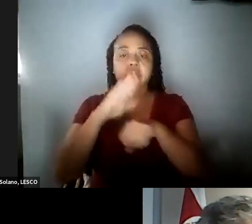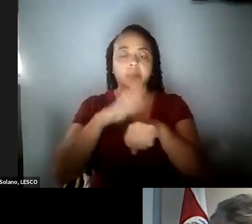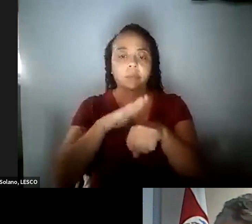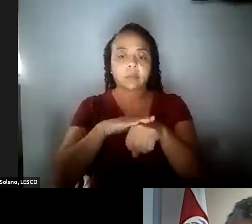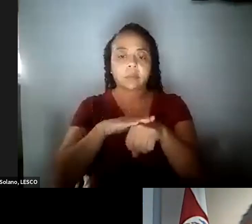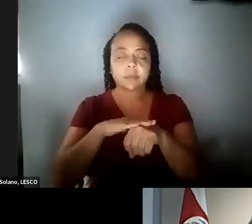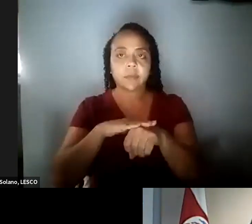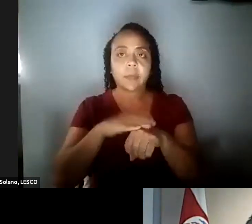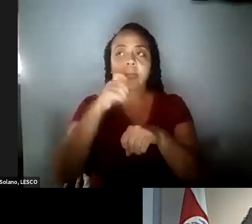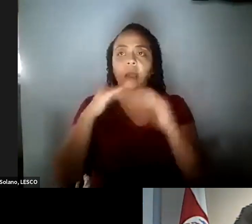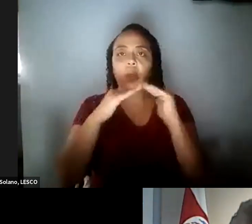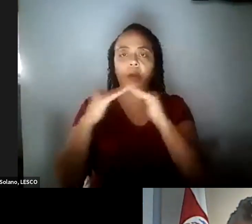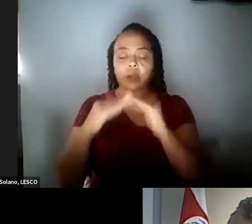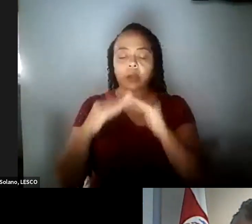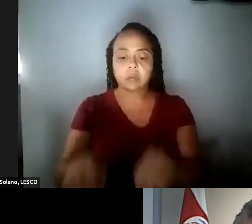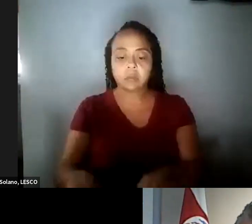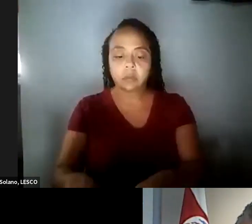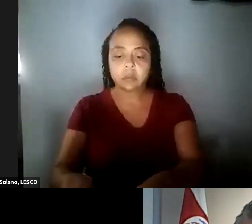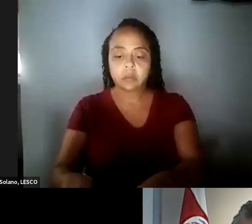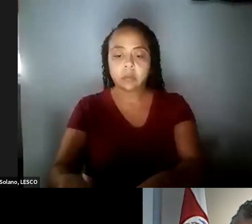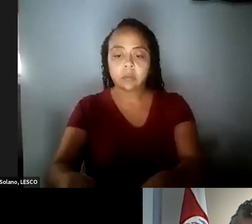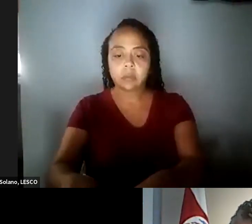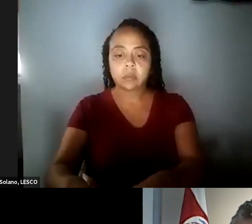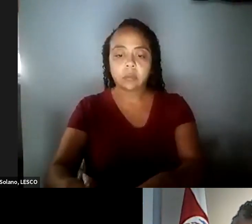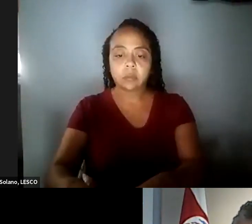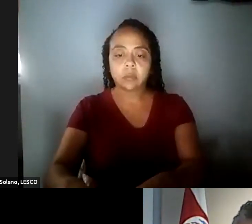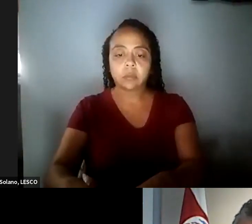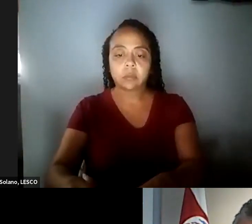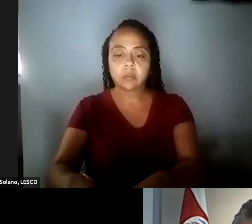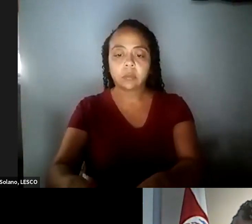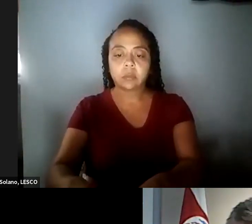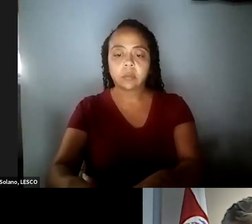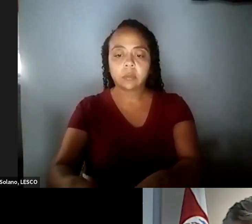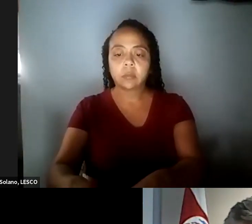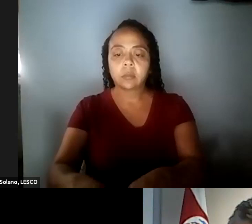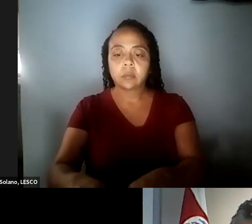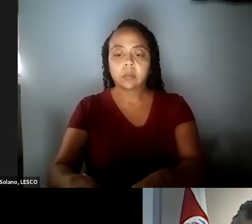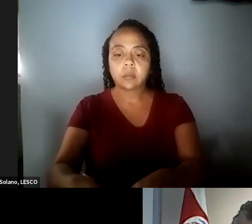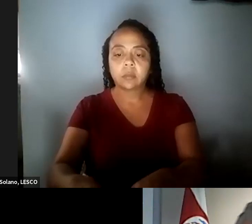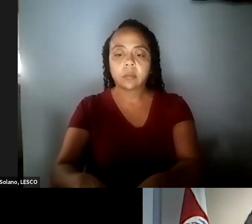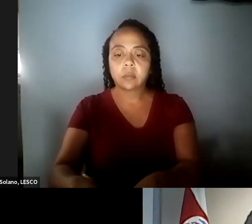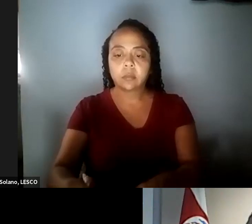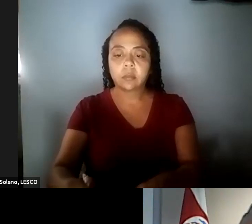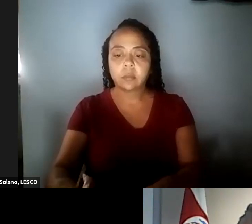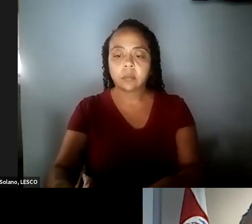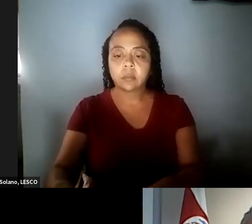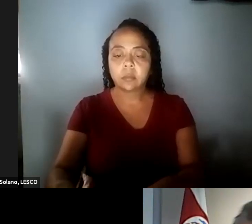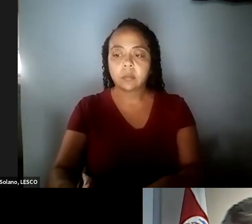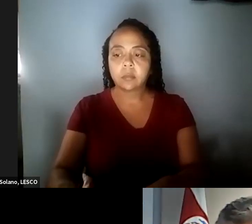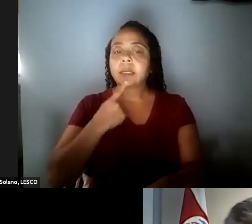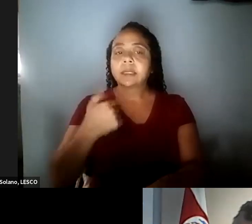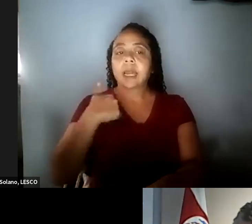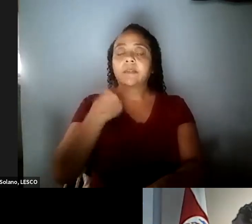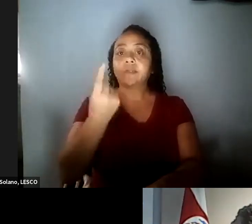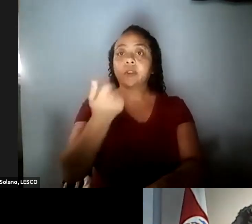comunidad muchísimo más resiliente muchas veces en la informalidad le dicen a bueno miren hay fondos para